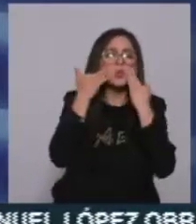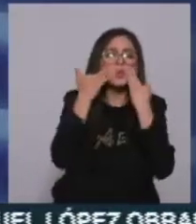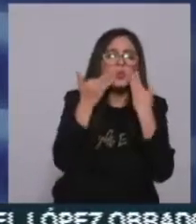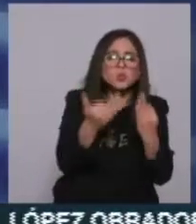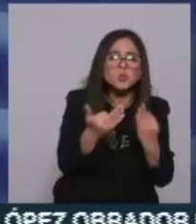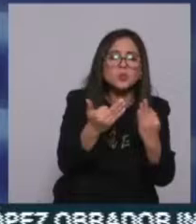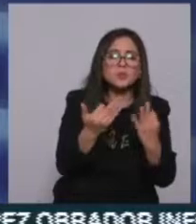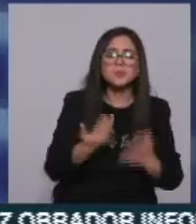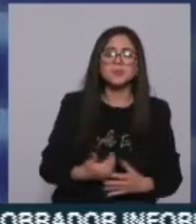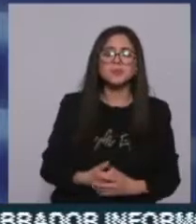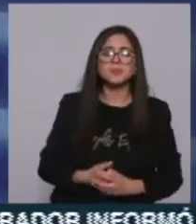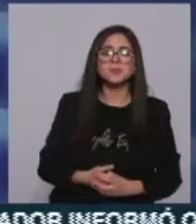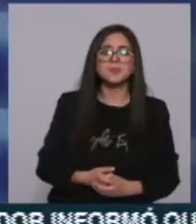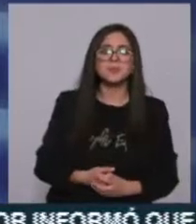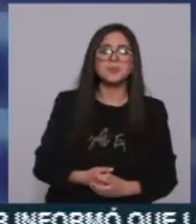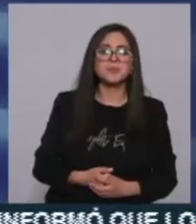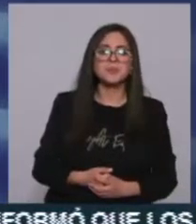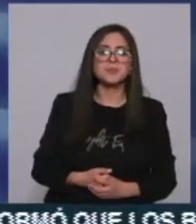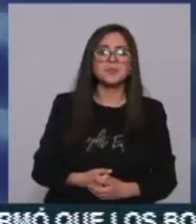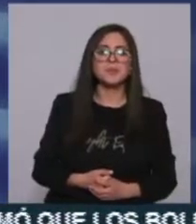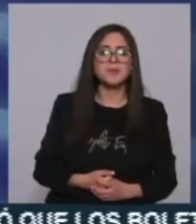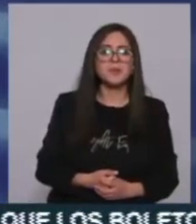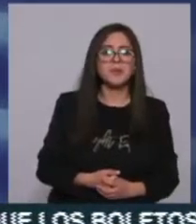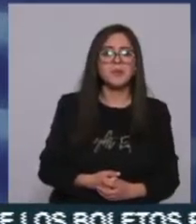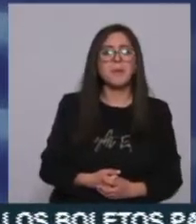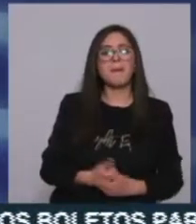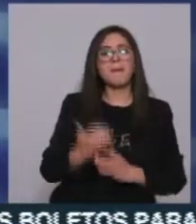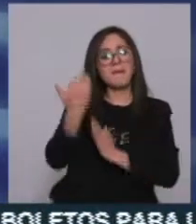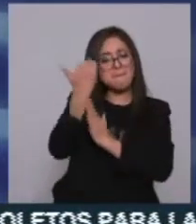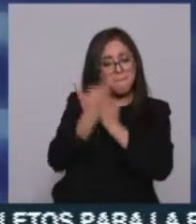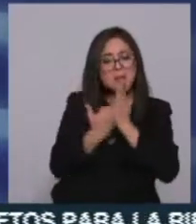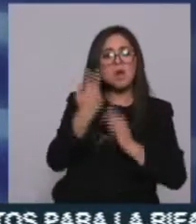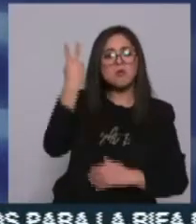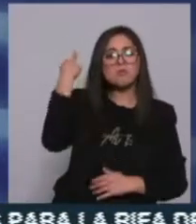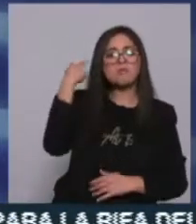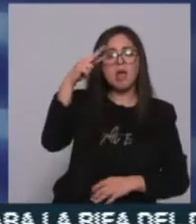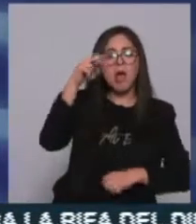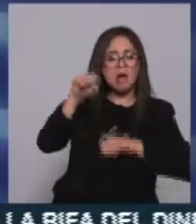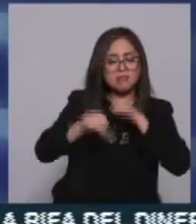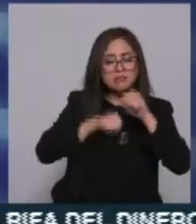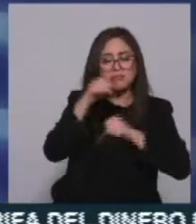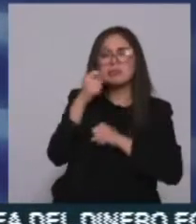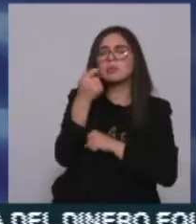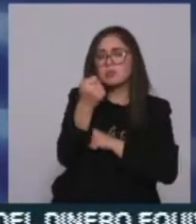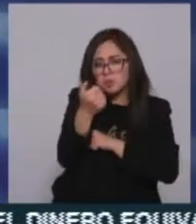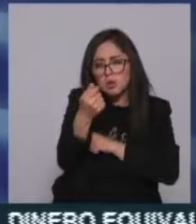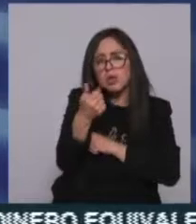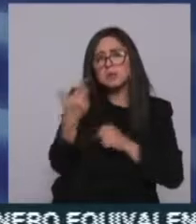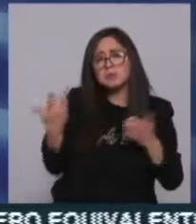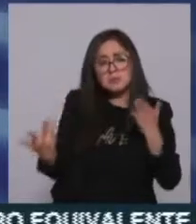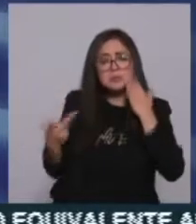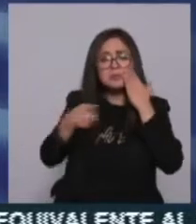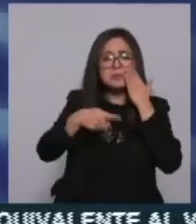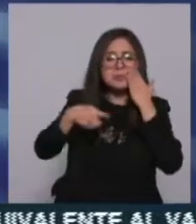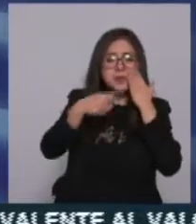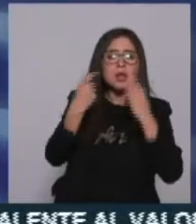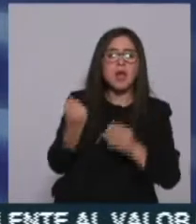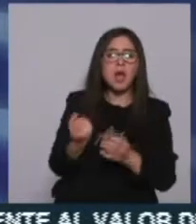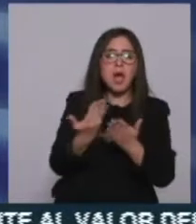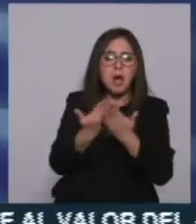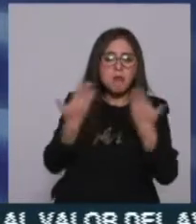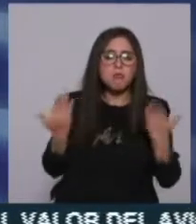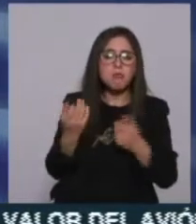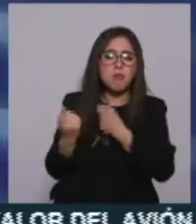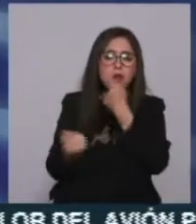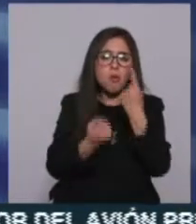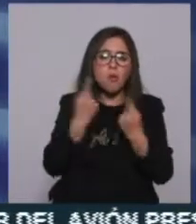bajó un poco el número de viajes de bicicletas, Puede ser varias razones, la entrada de nuevos sistemas